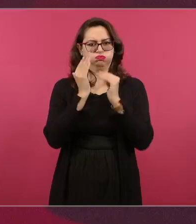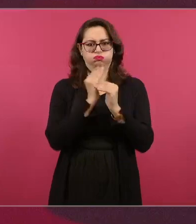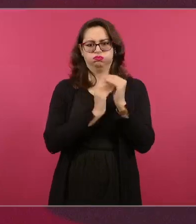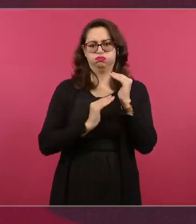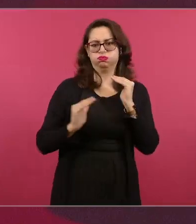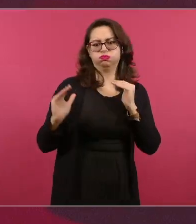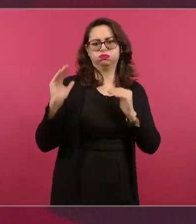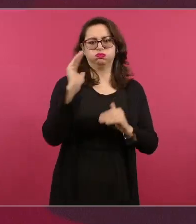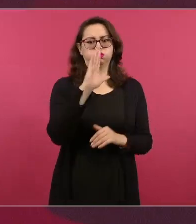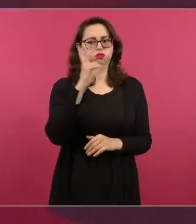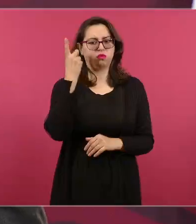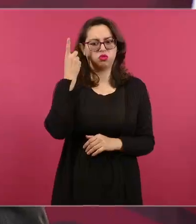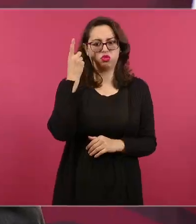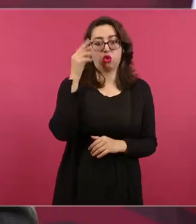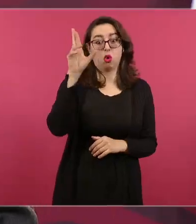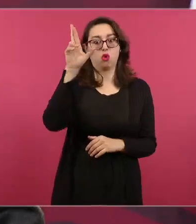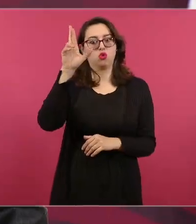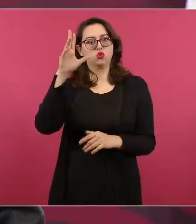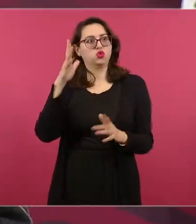Las expresiones racistas